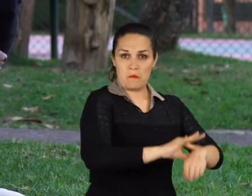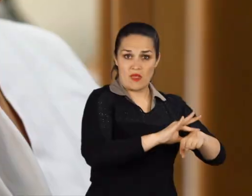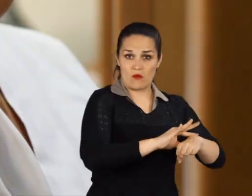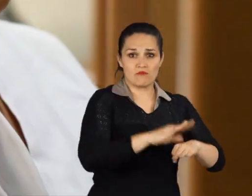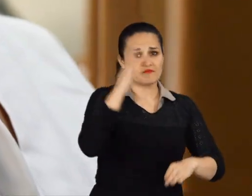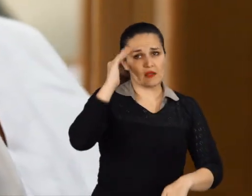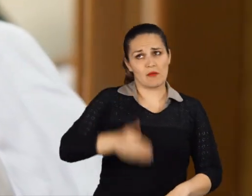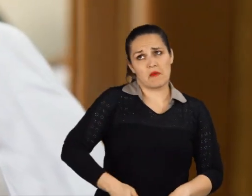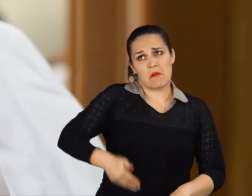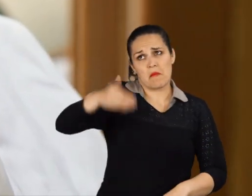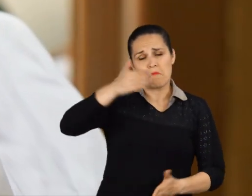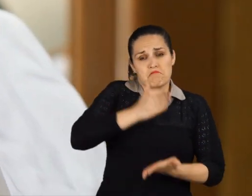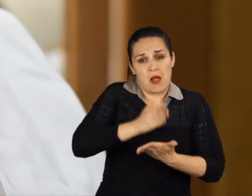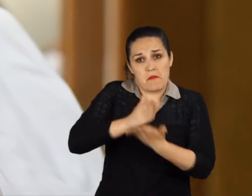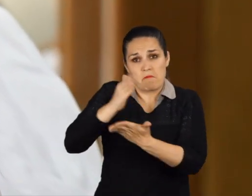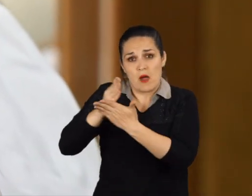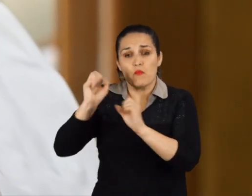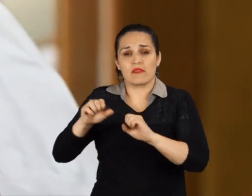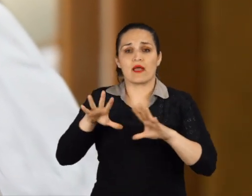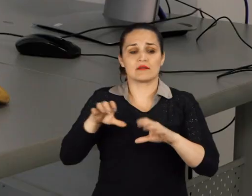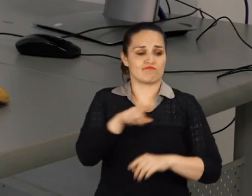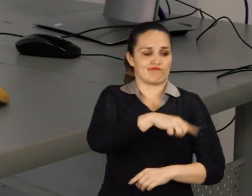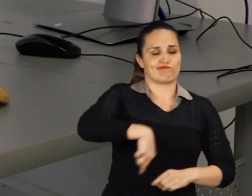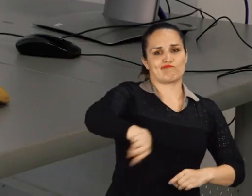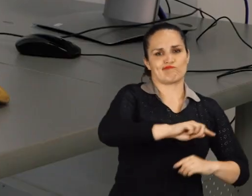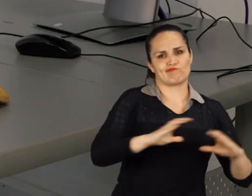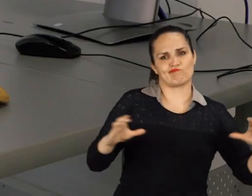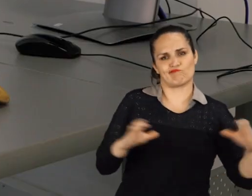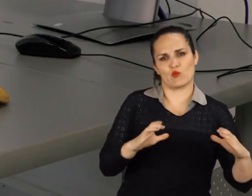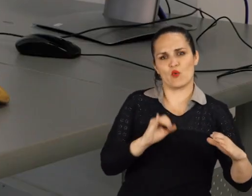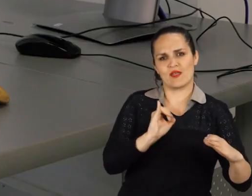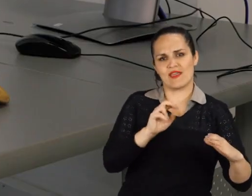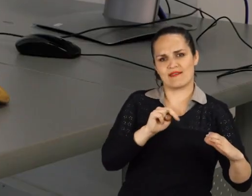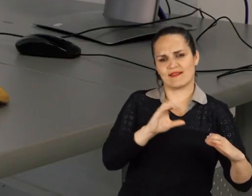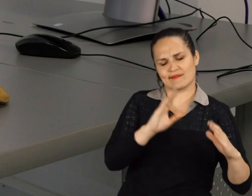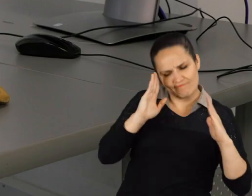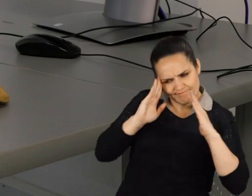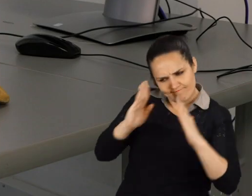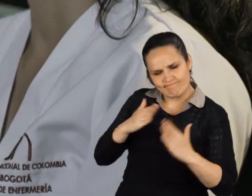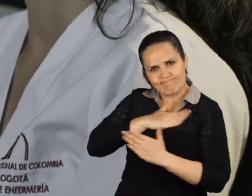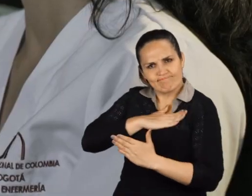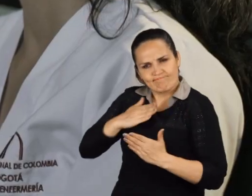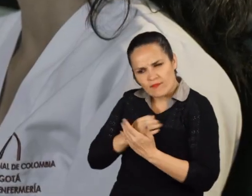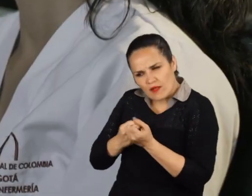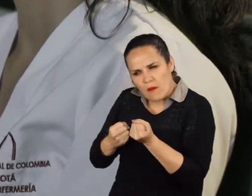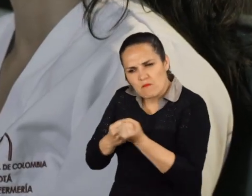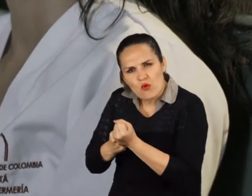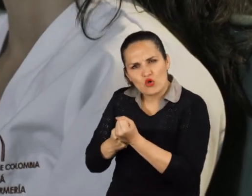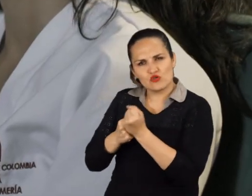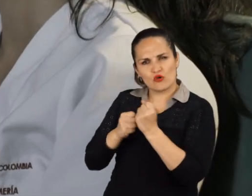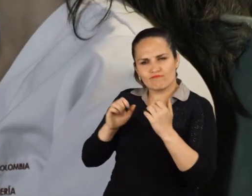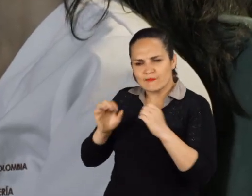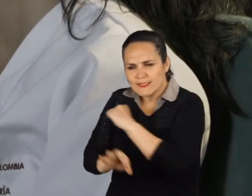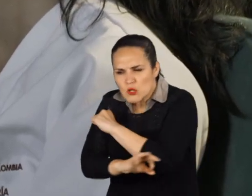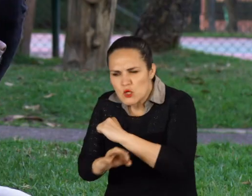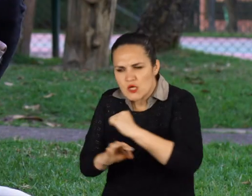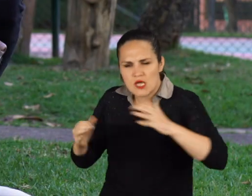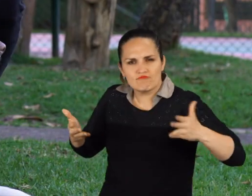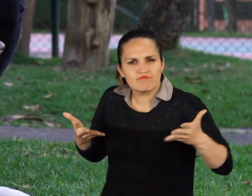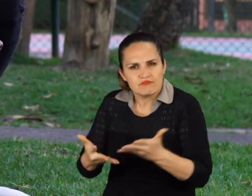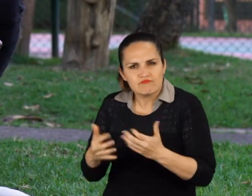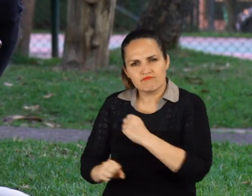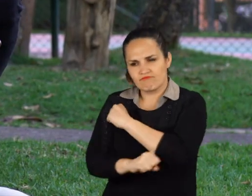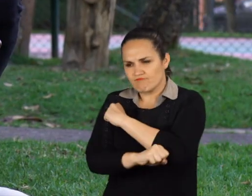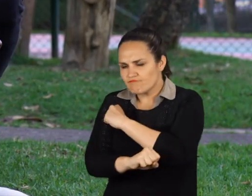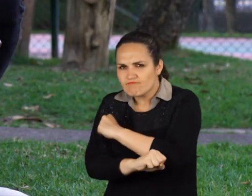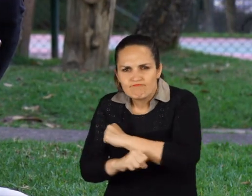cualquier edad, en el INC nuestros especialistas siempre estarán dispuestos para brindar apoyo médico y psicológico personalizado a